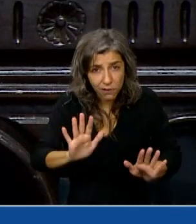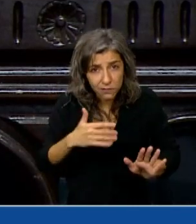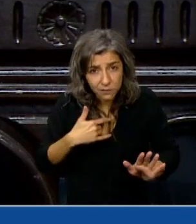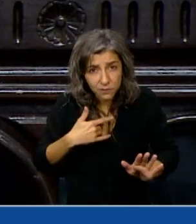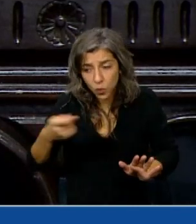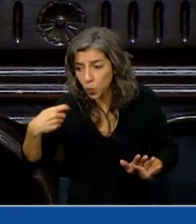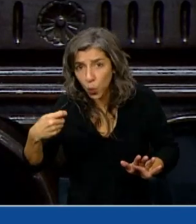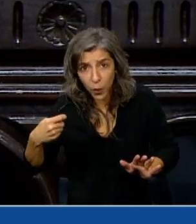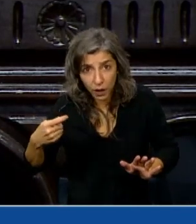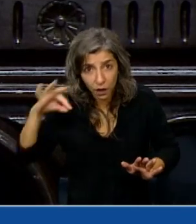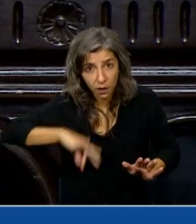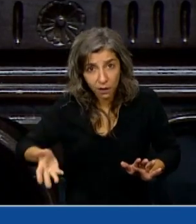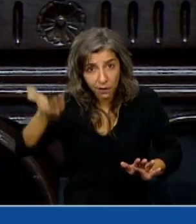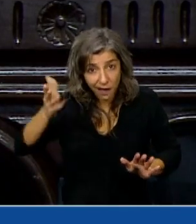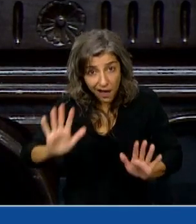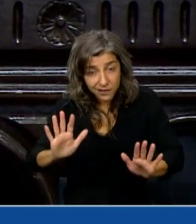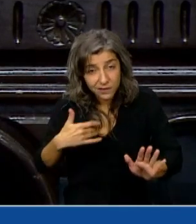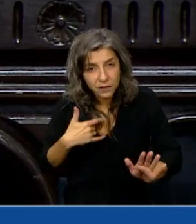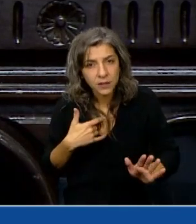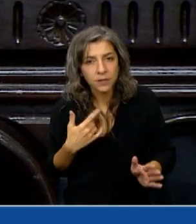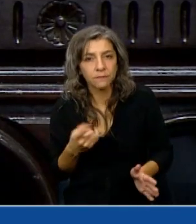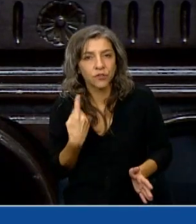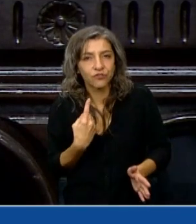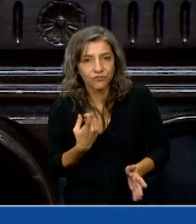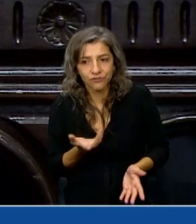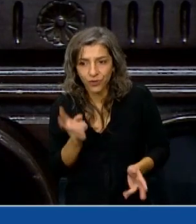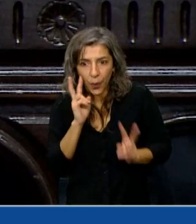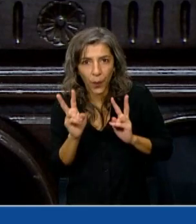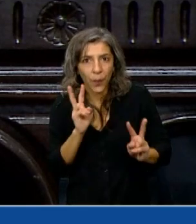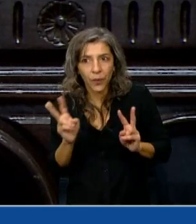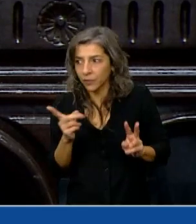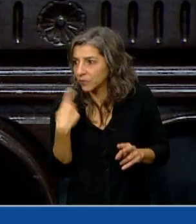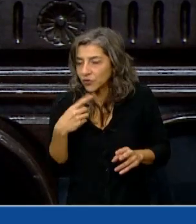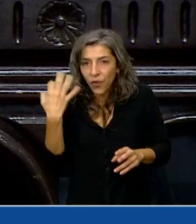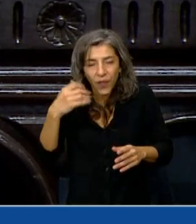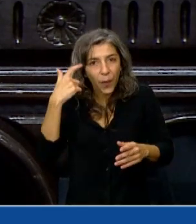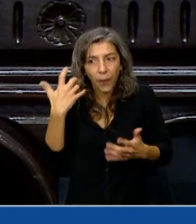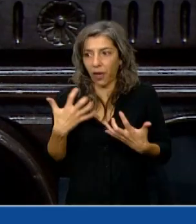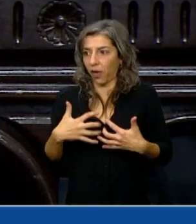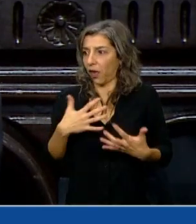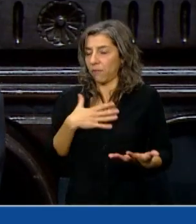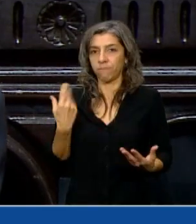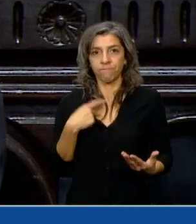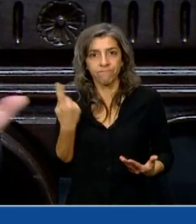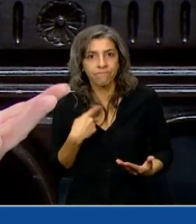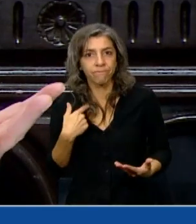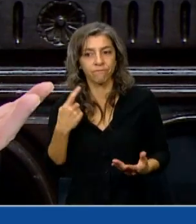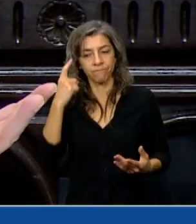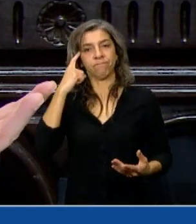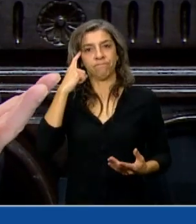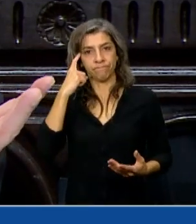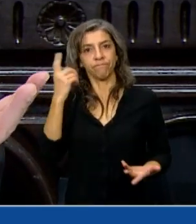proporción? No podemos ser insensibles a esto. No podemos dejar de tener ese criterio básico de la política, que es